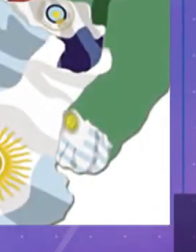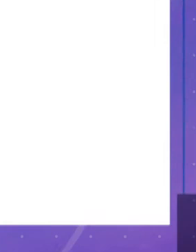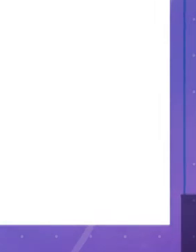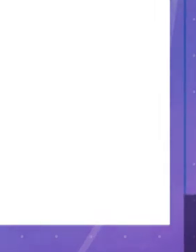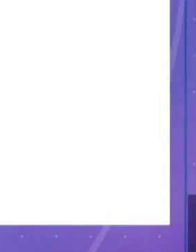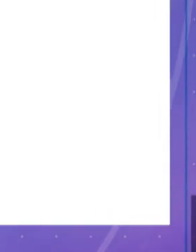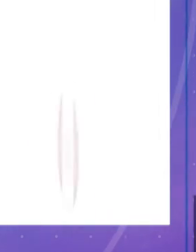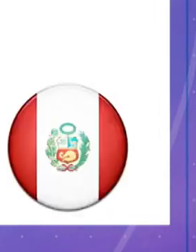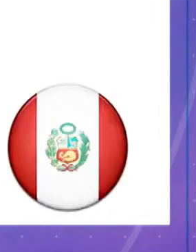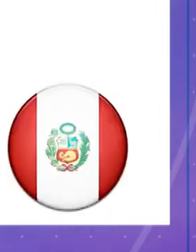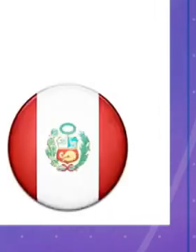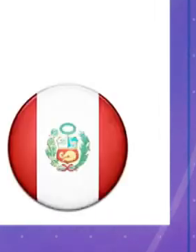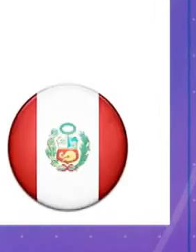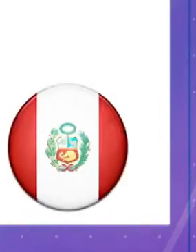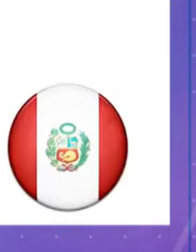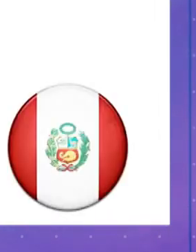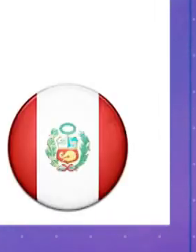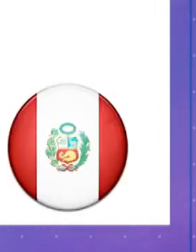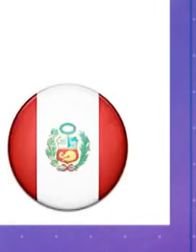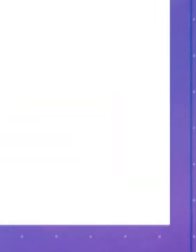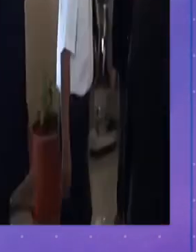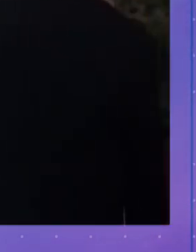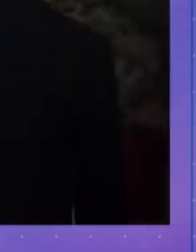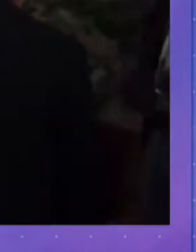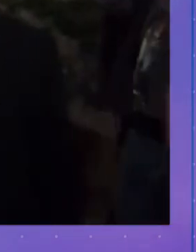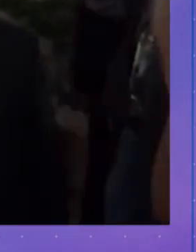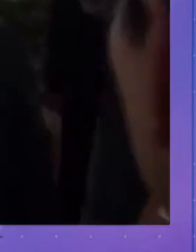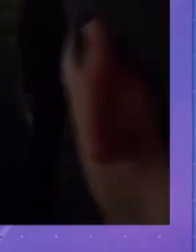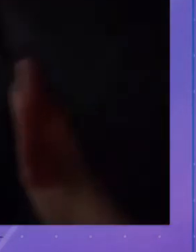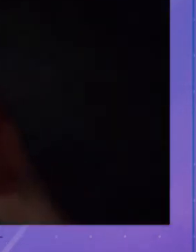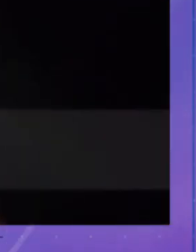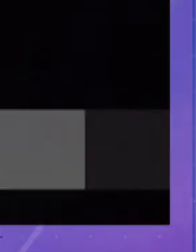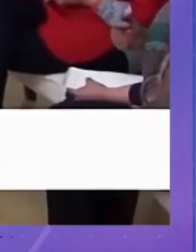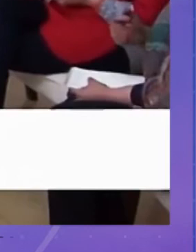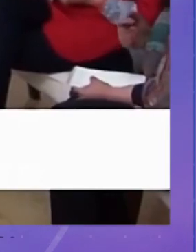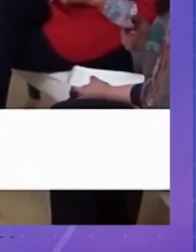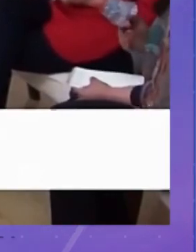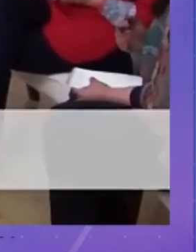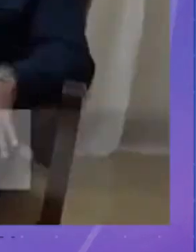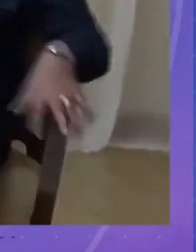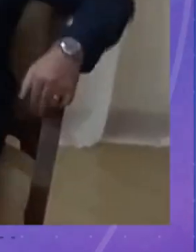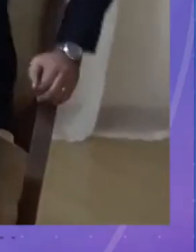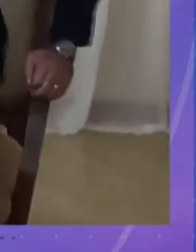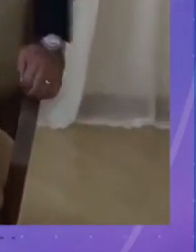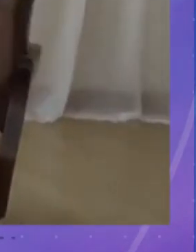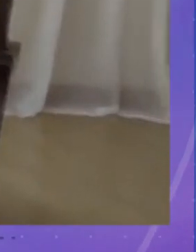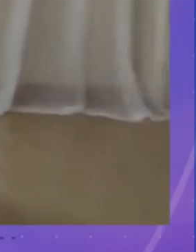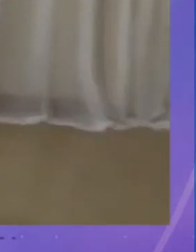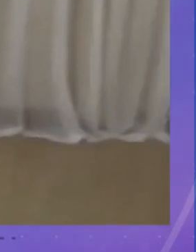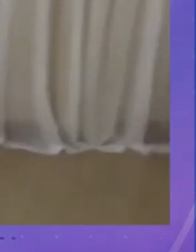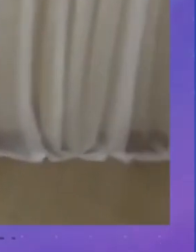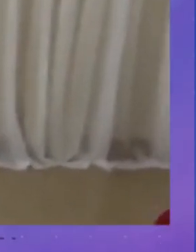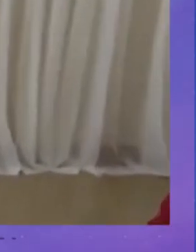Argentina, Brasil, Paraguay y Uruguay, al cual en fases posteriores se han incorporado Venezuela y Bolivia, esta última